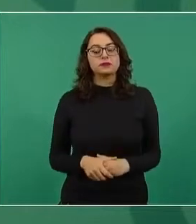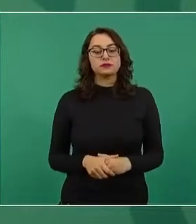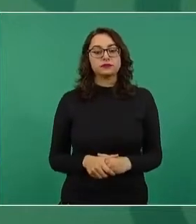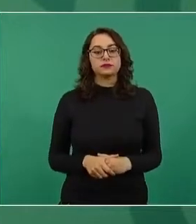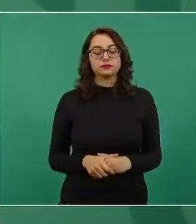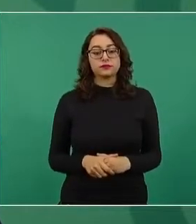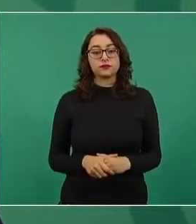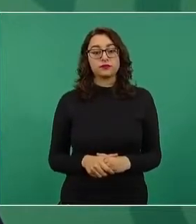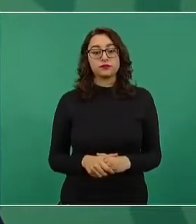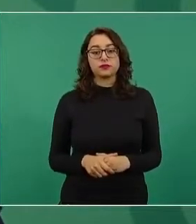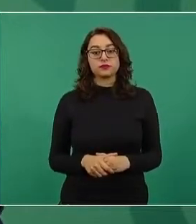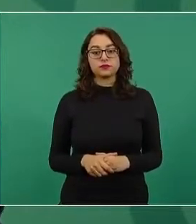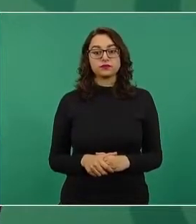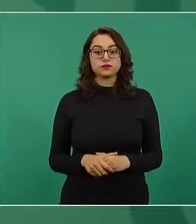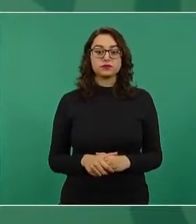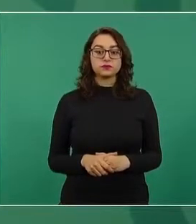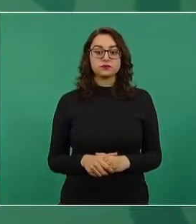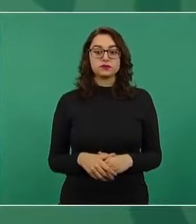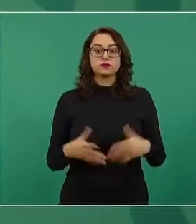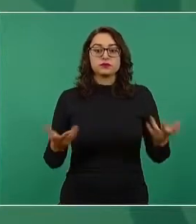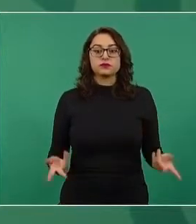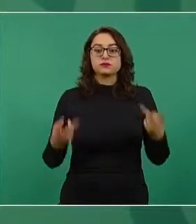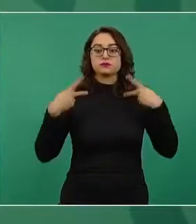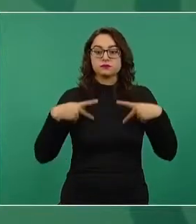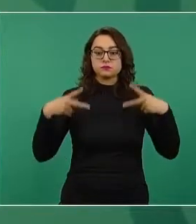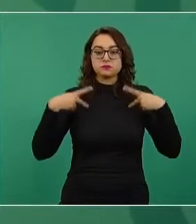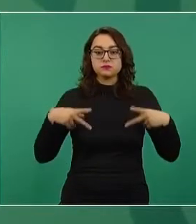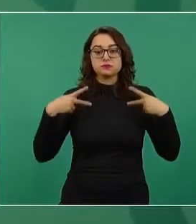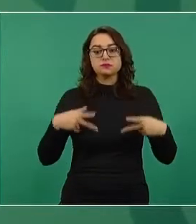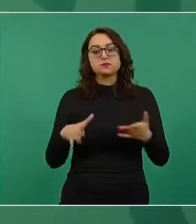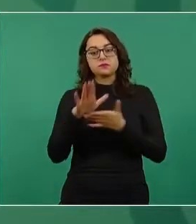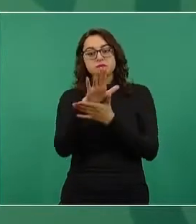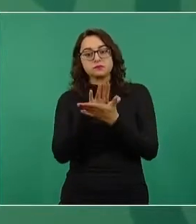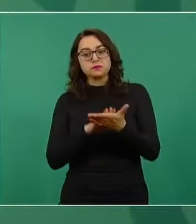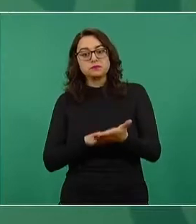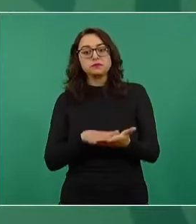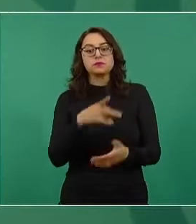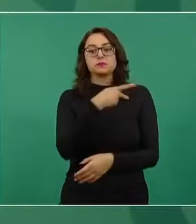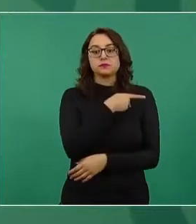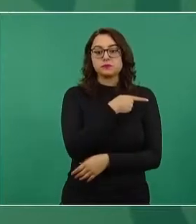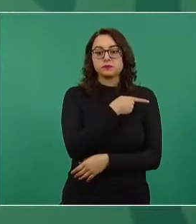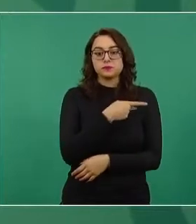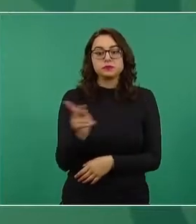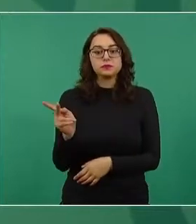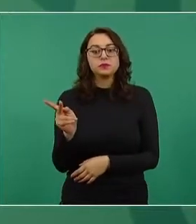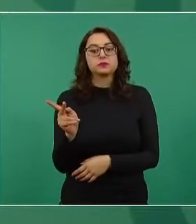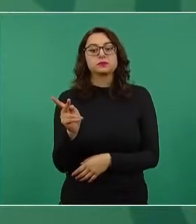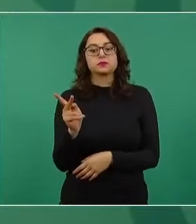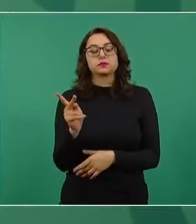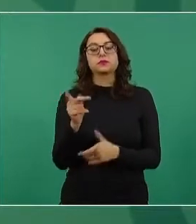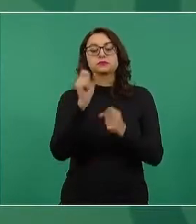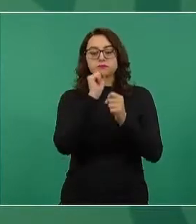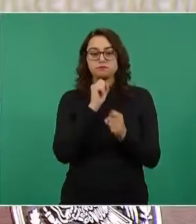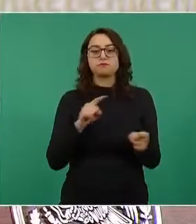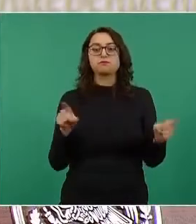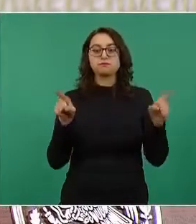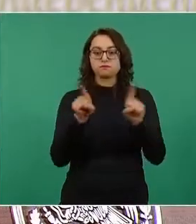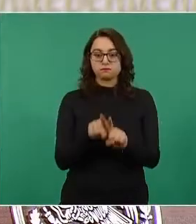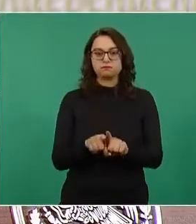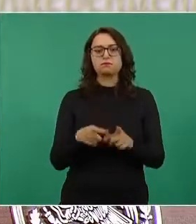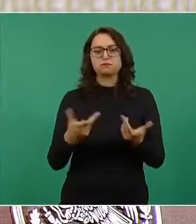sobre todo la gente más humilde, pobre, hasta la clase media.